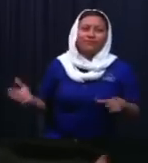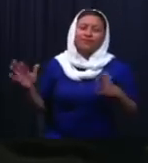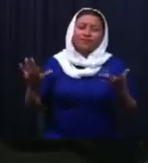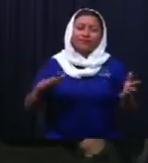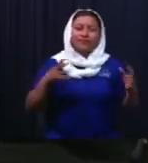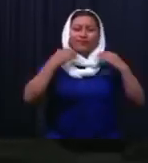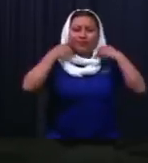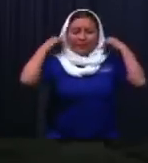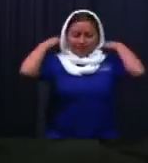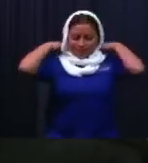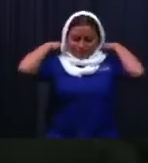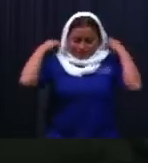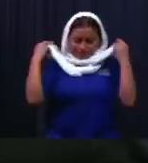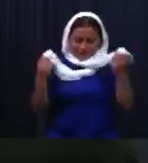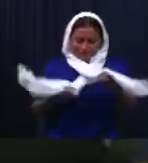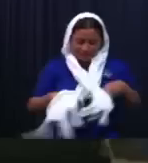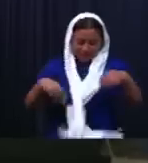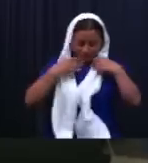¡Consuela!